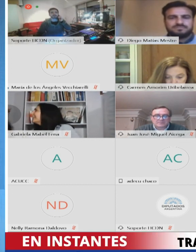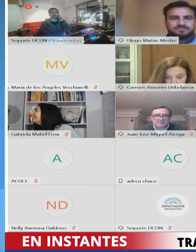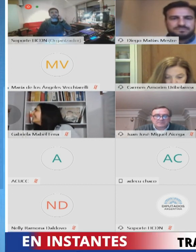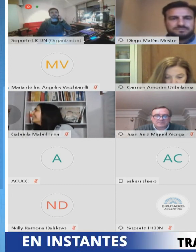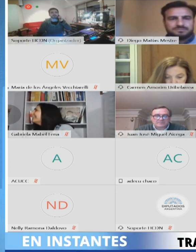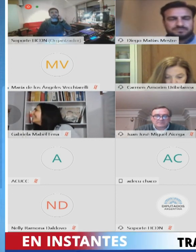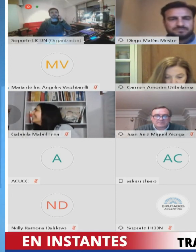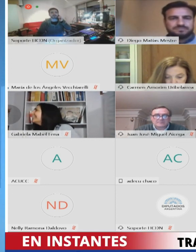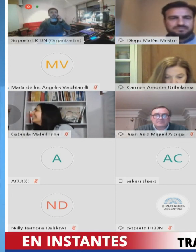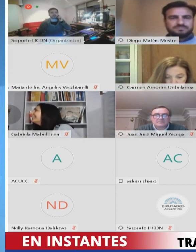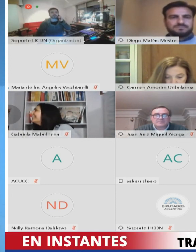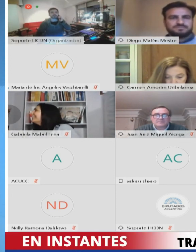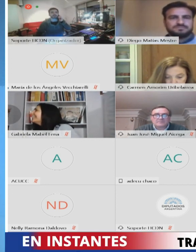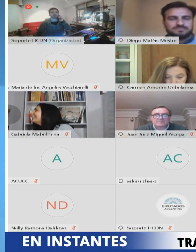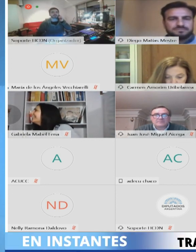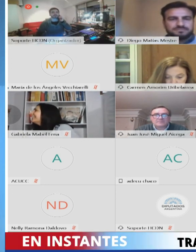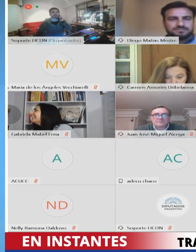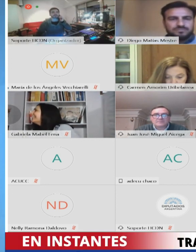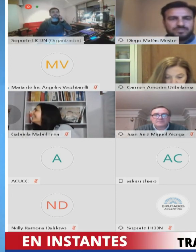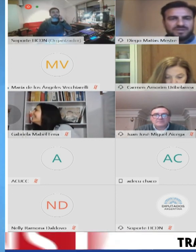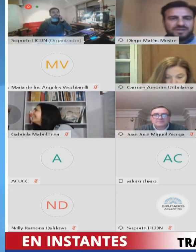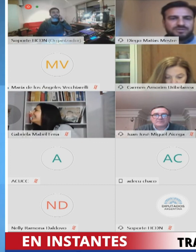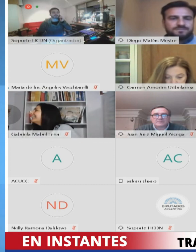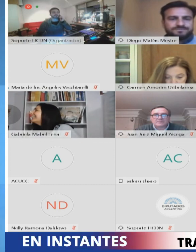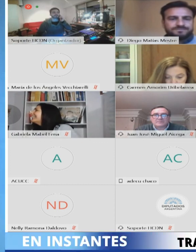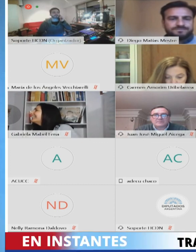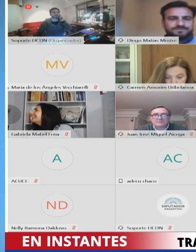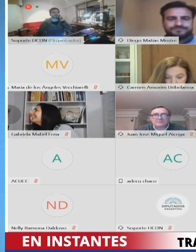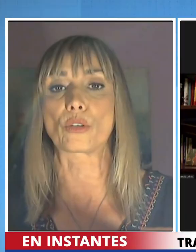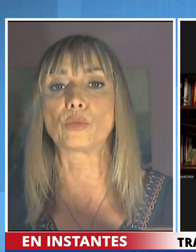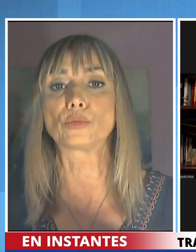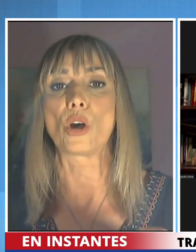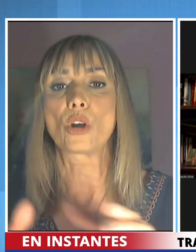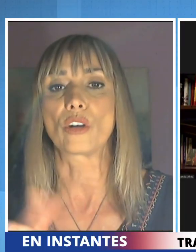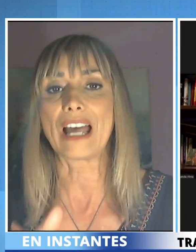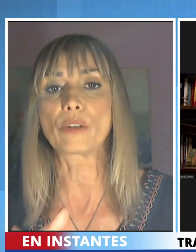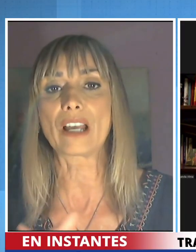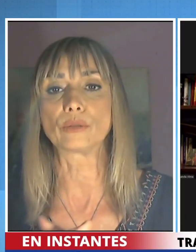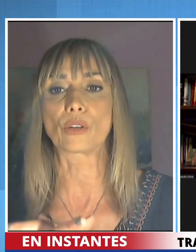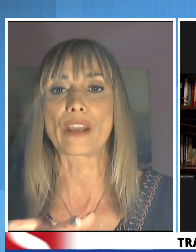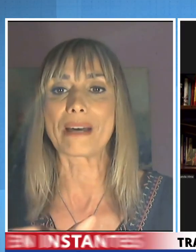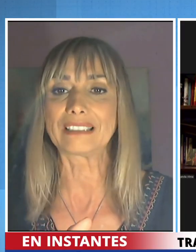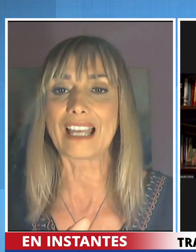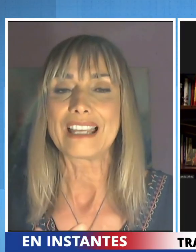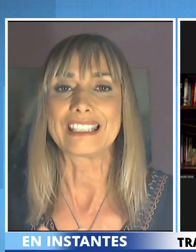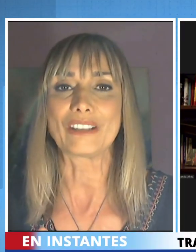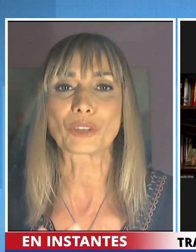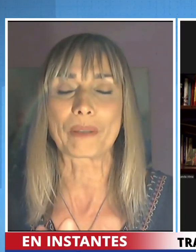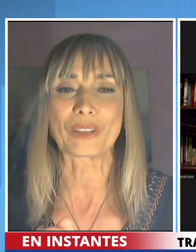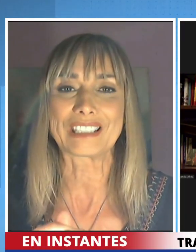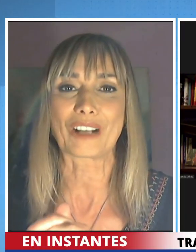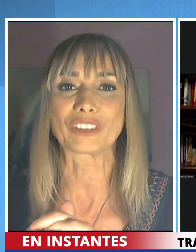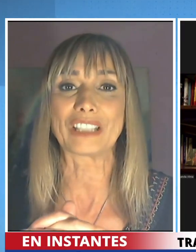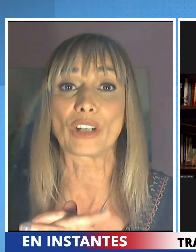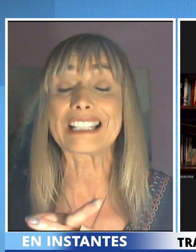en este mismo momento estamos viendo cómo se están logueando. Y ahí estamos nosotros, junto con Laura, junto con Amanda y otros